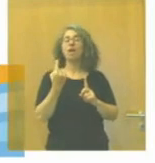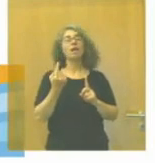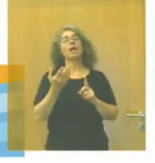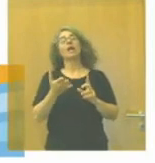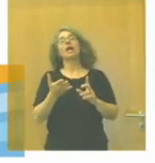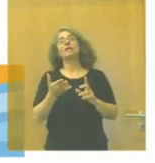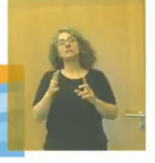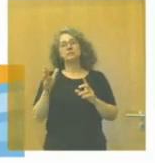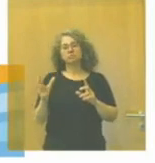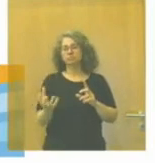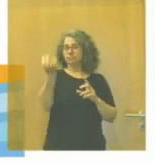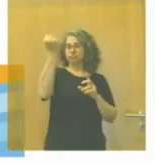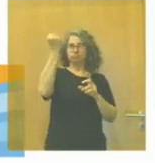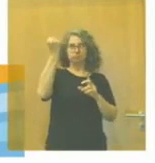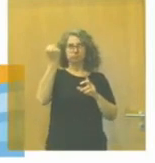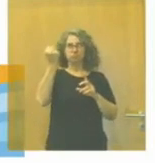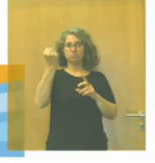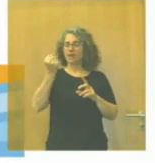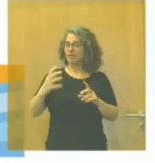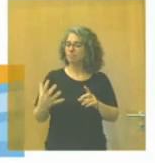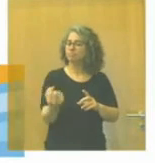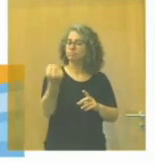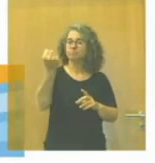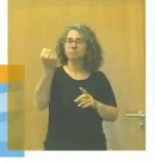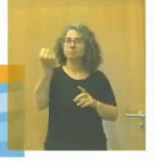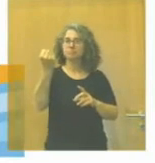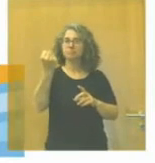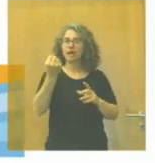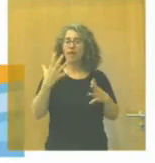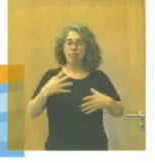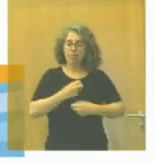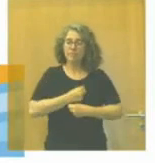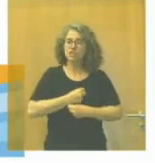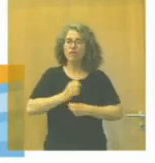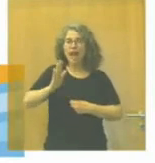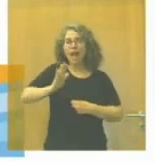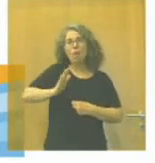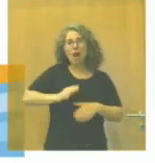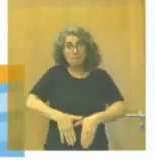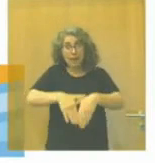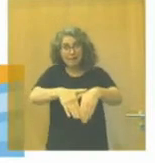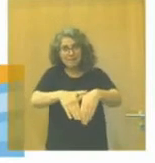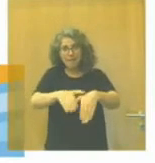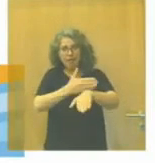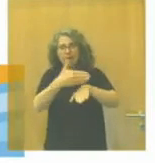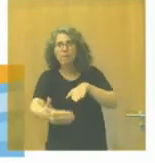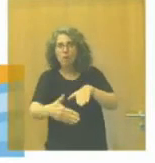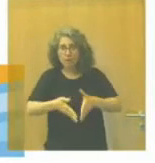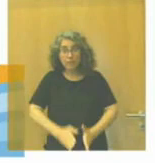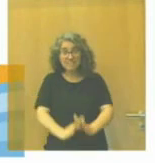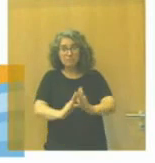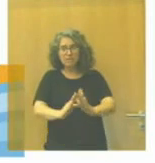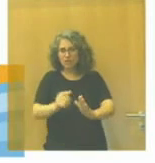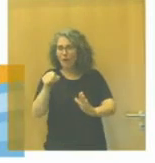era la detección de la depresión en la mujer embarazada en el posparto, ¿no?